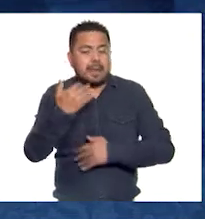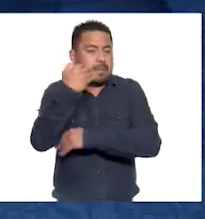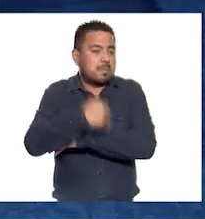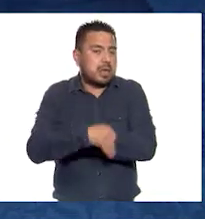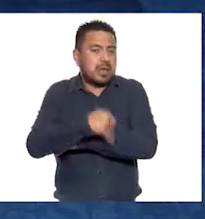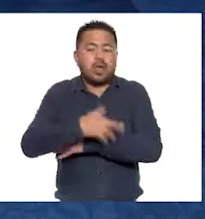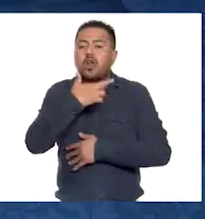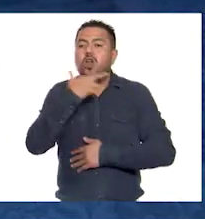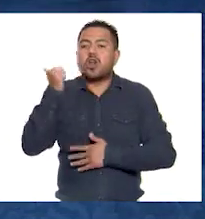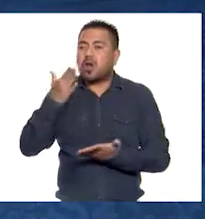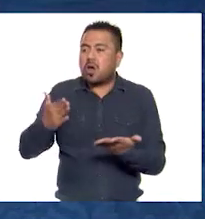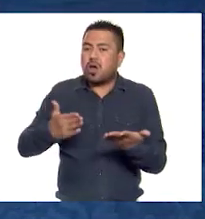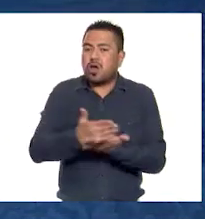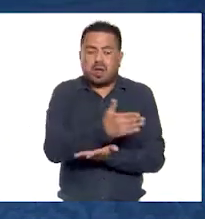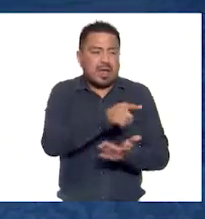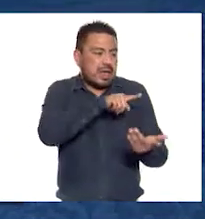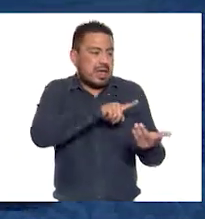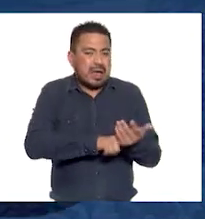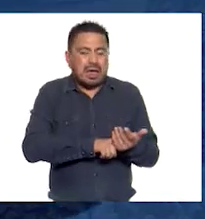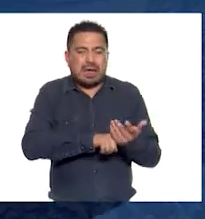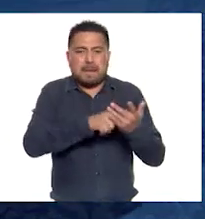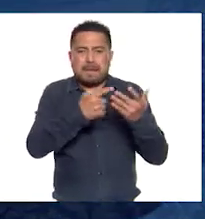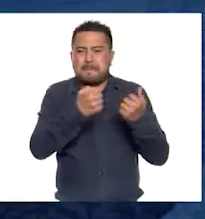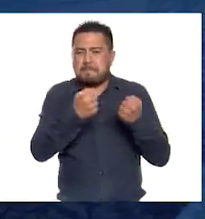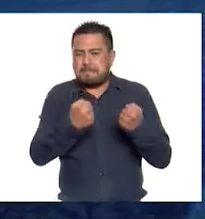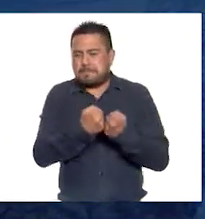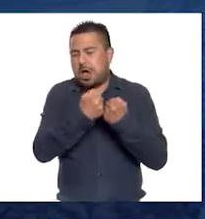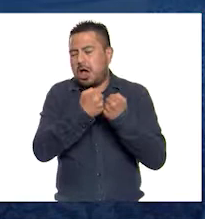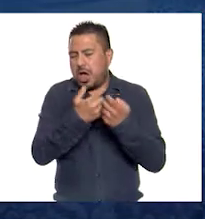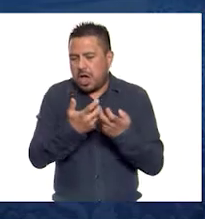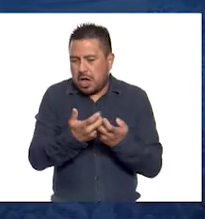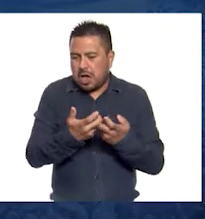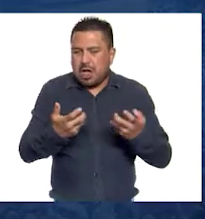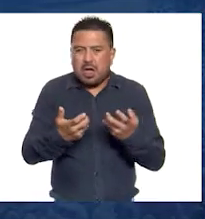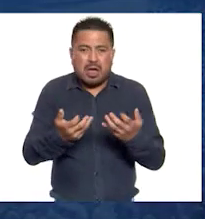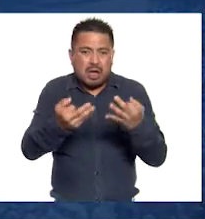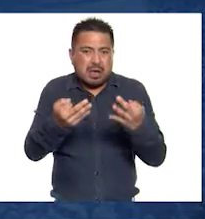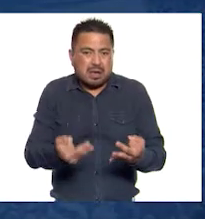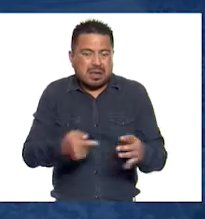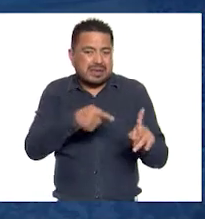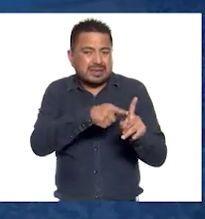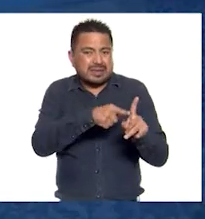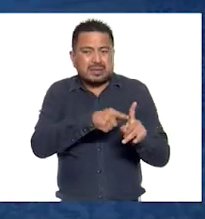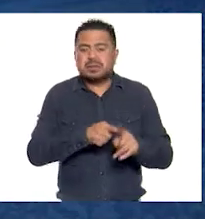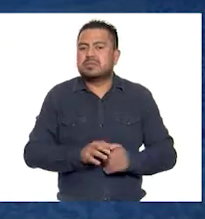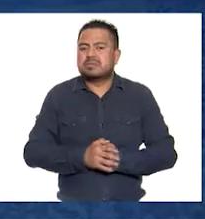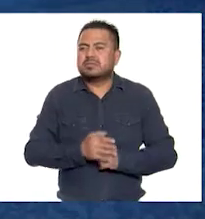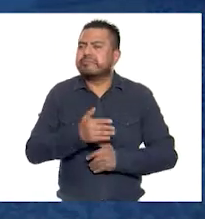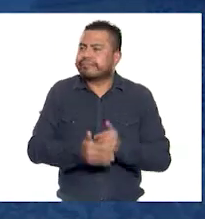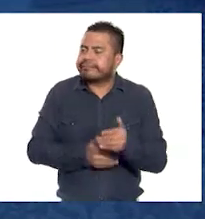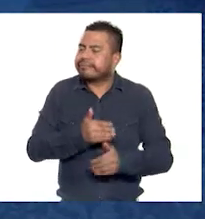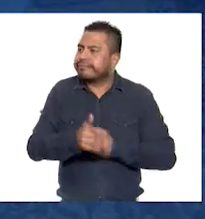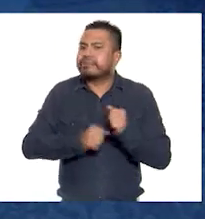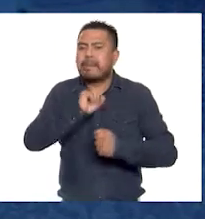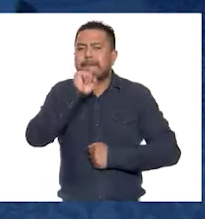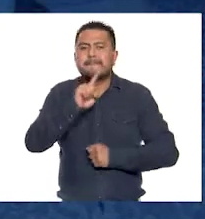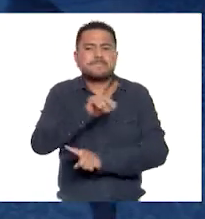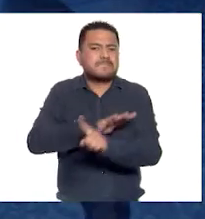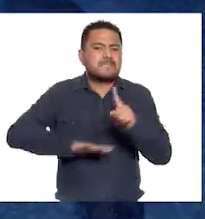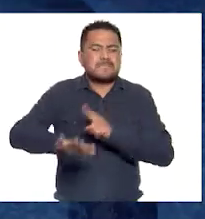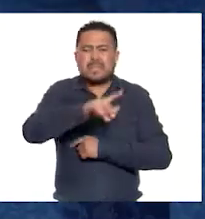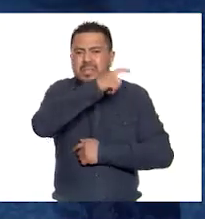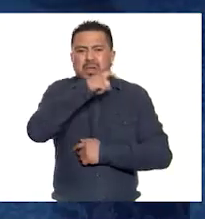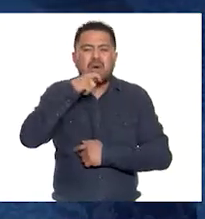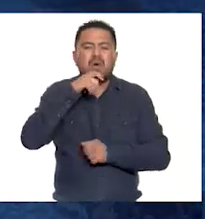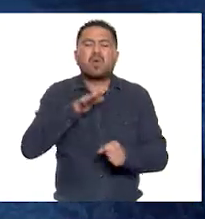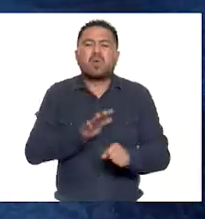el Imperio Romano de Occidente se fragmentaba en diversos reinos feudales, simultáneamente en la zona desértica